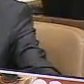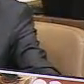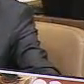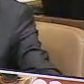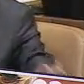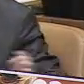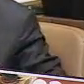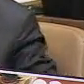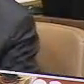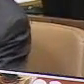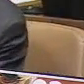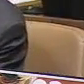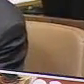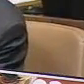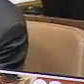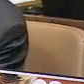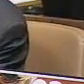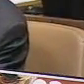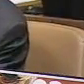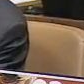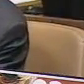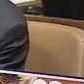Este es un proyecto que viene de comisión mixta y